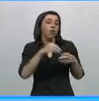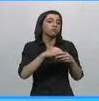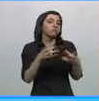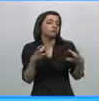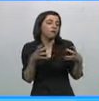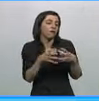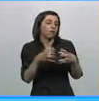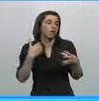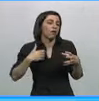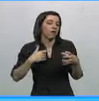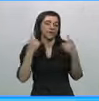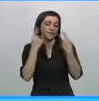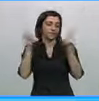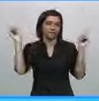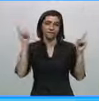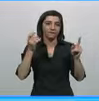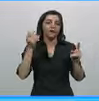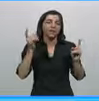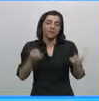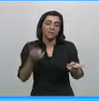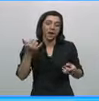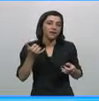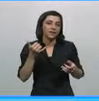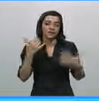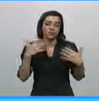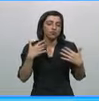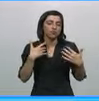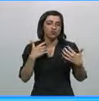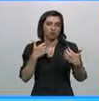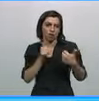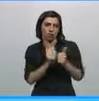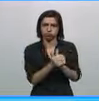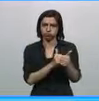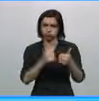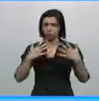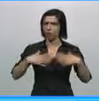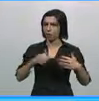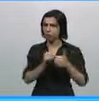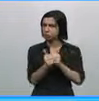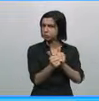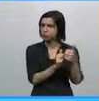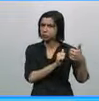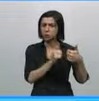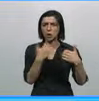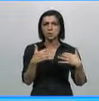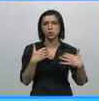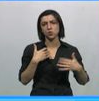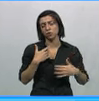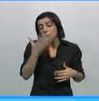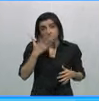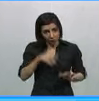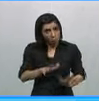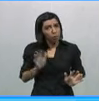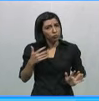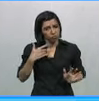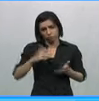friccionado. Sí. A ver, yo me formé en este fútbol, a mí me gusta el fútbol argentino, pero